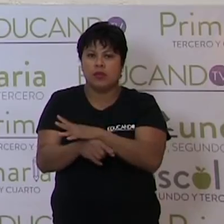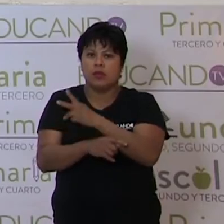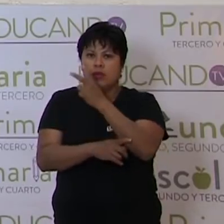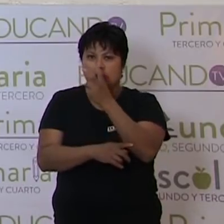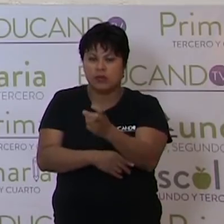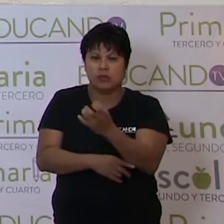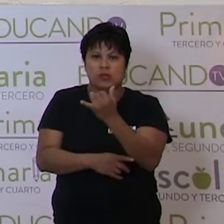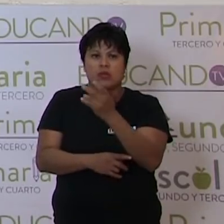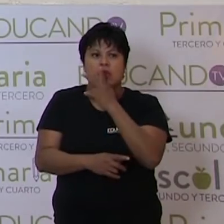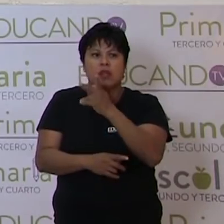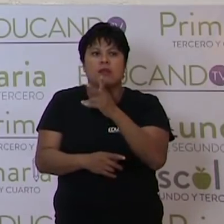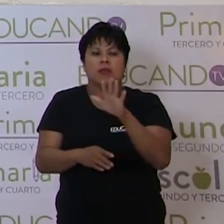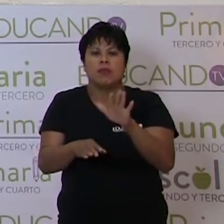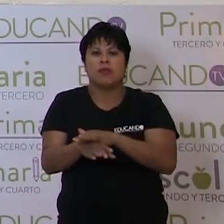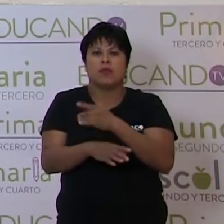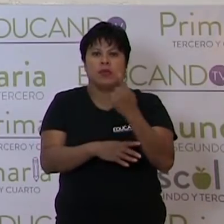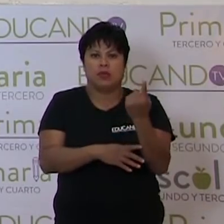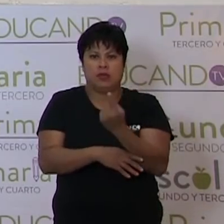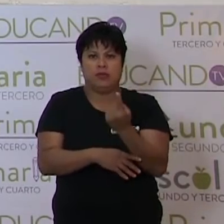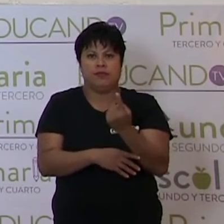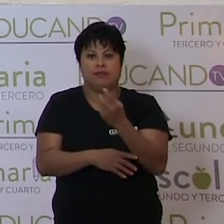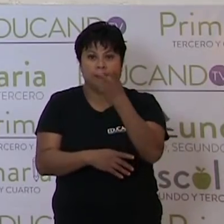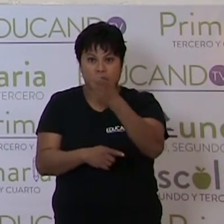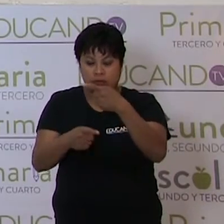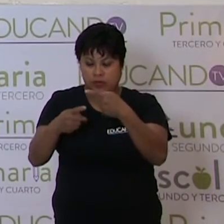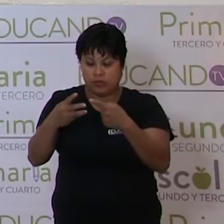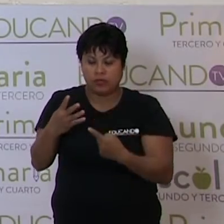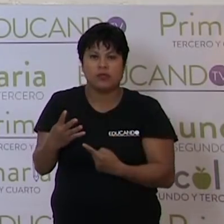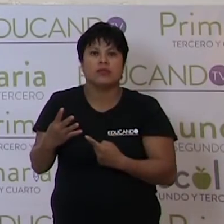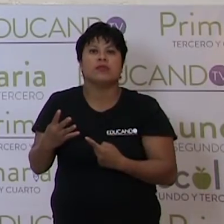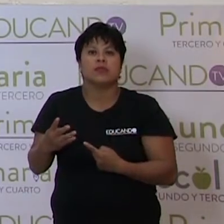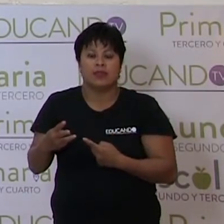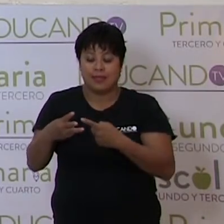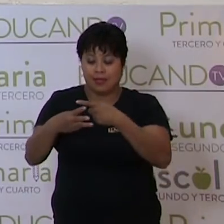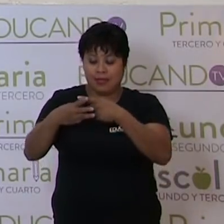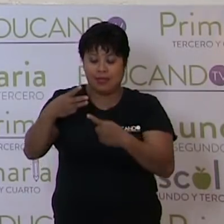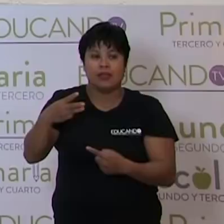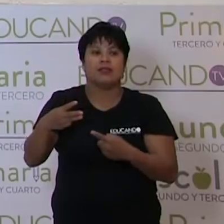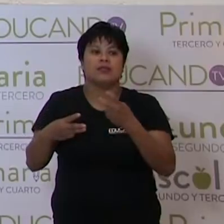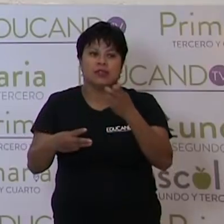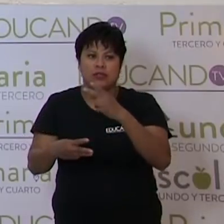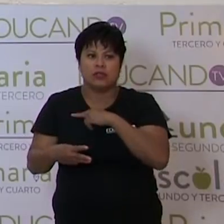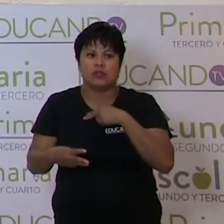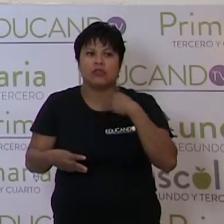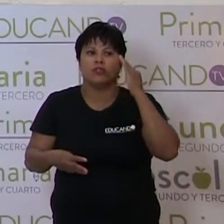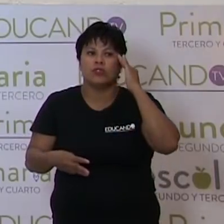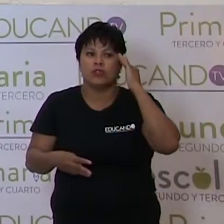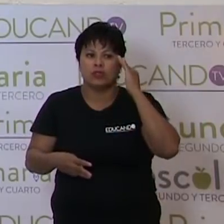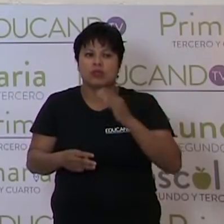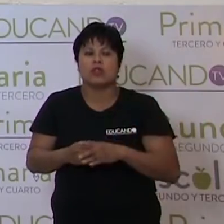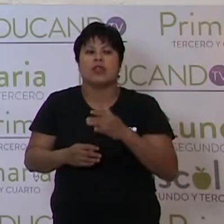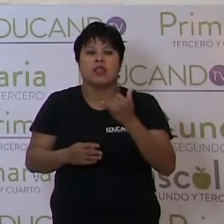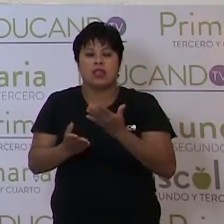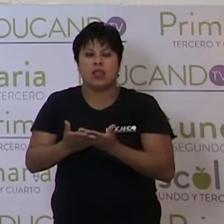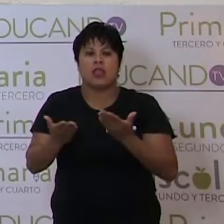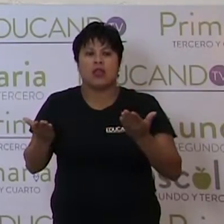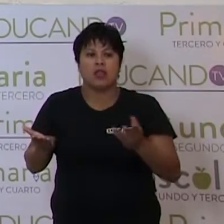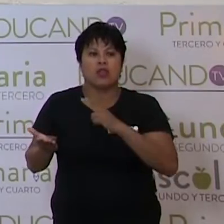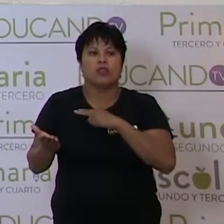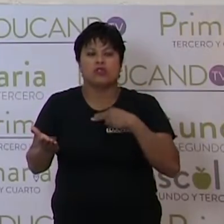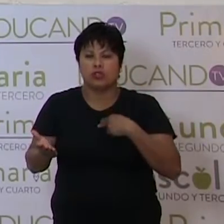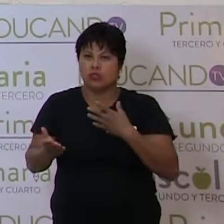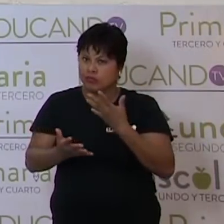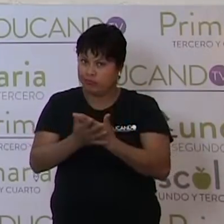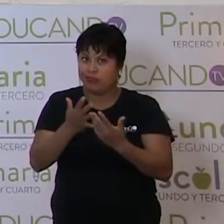la palabra por qué. Esos tres fueron lo que conocimos y que ahora vamos a